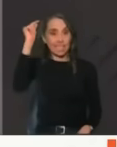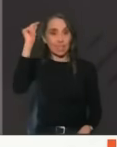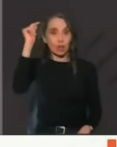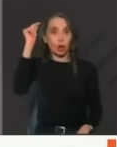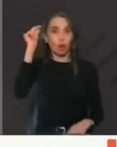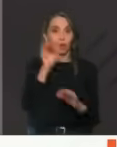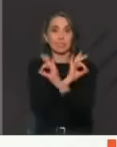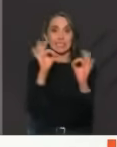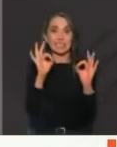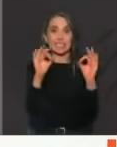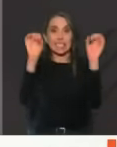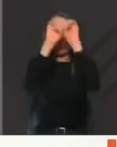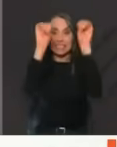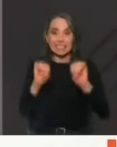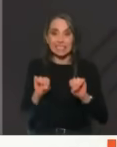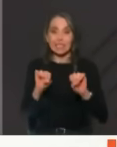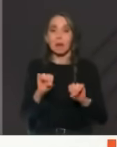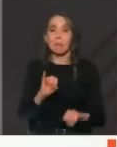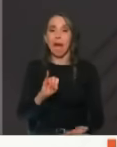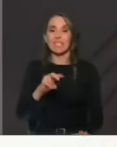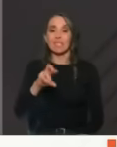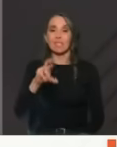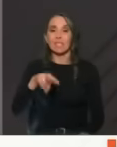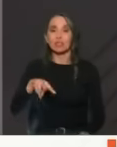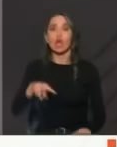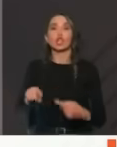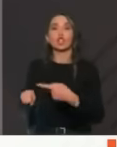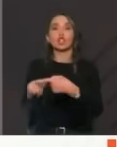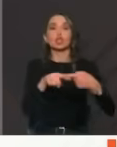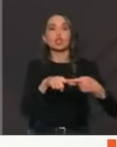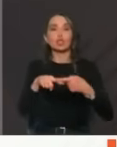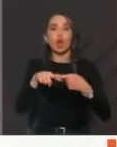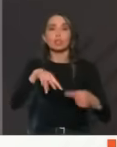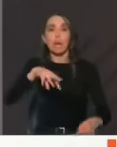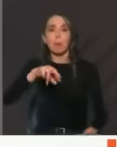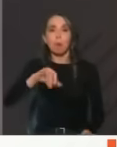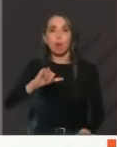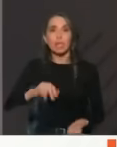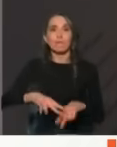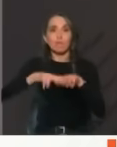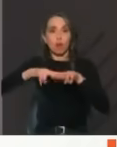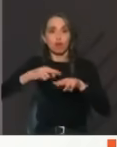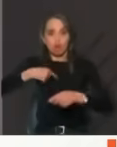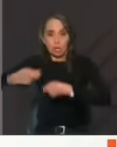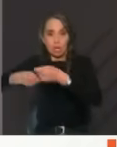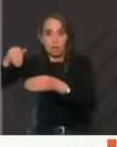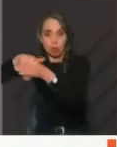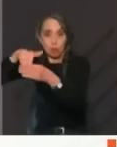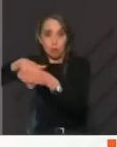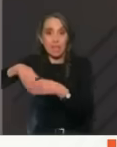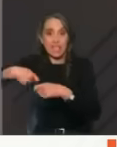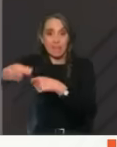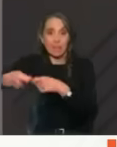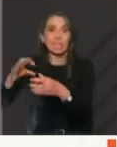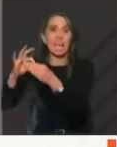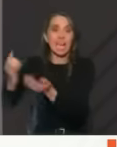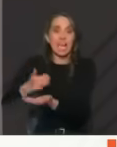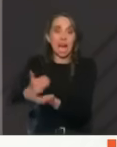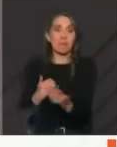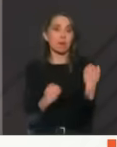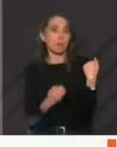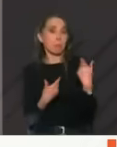ni sistema de inversión, ¿ya? Y Social Money fue un fondo en el que yo en un principio invertí y vi ganancias, a lo cual después me invitaron